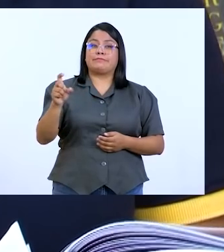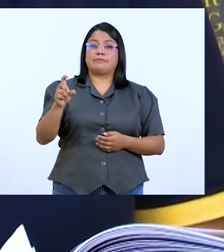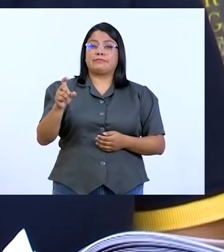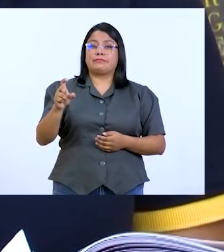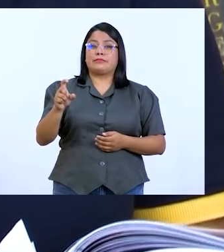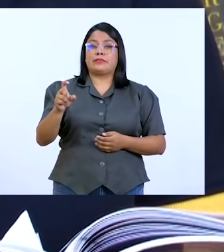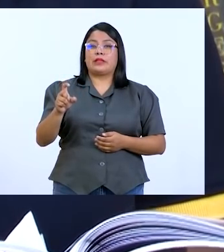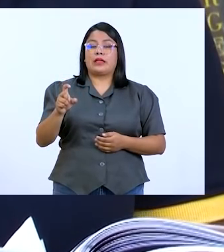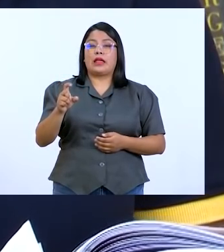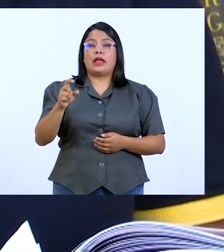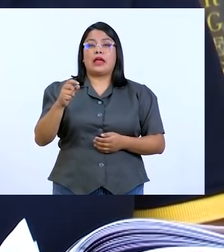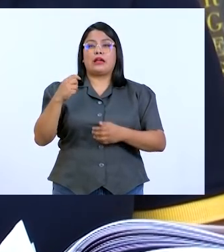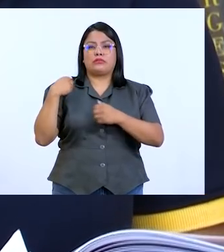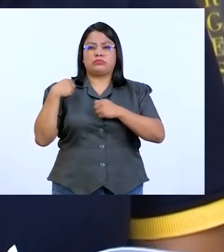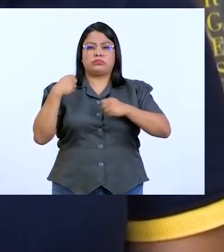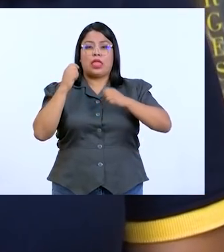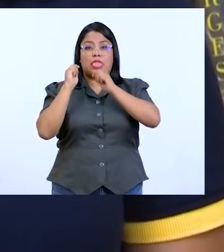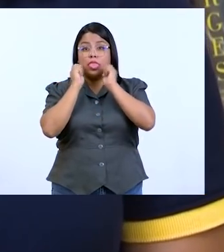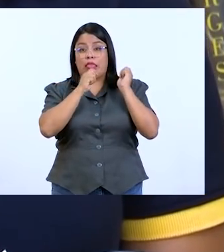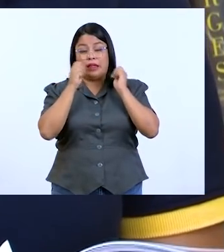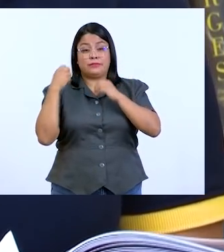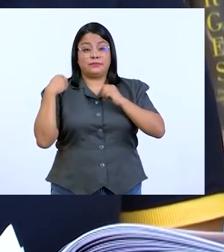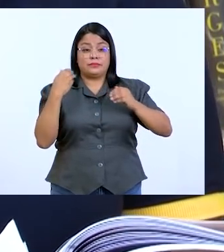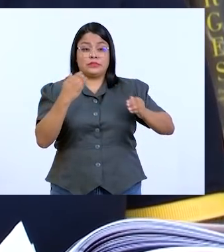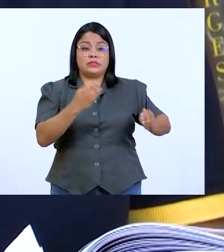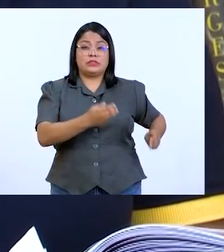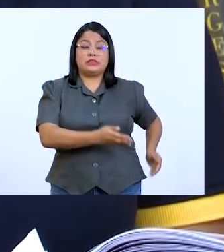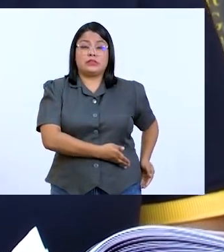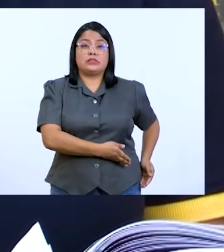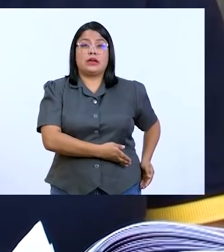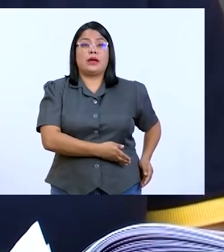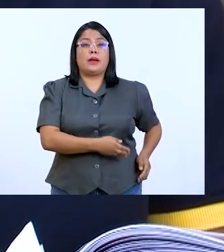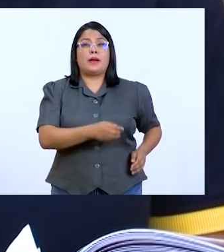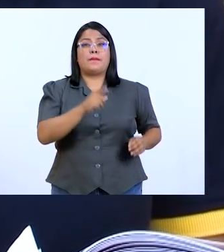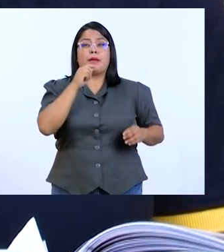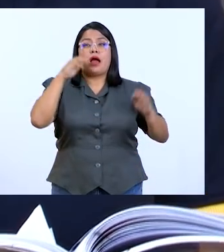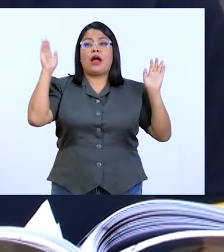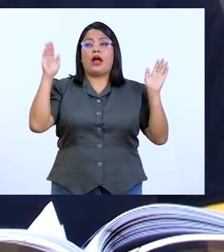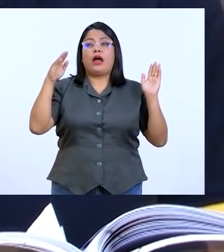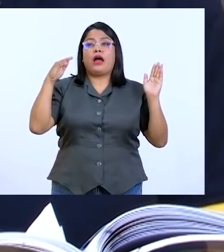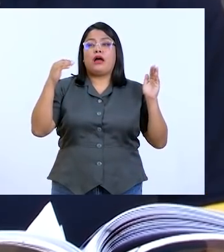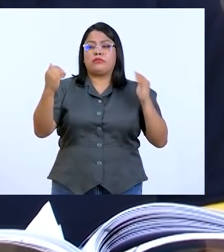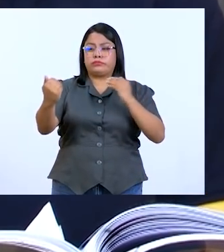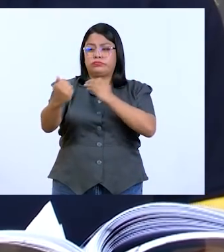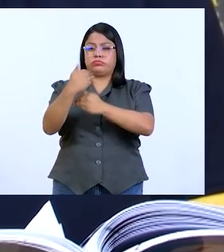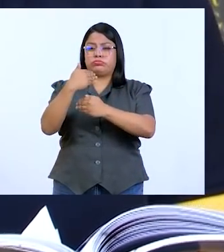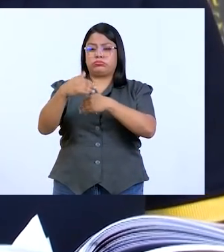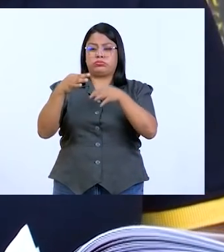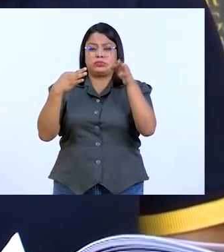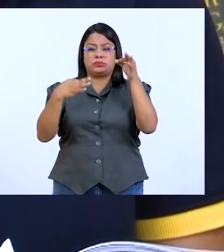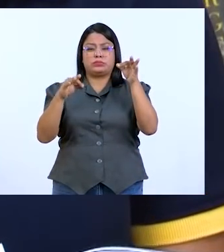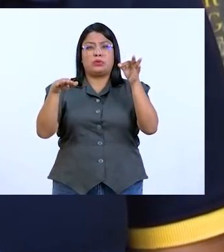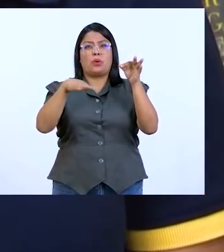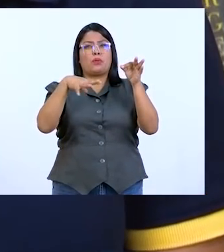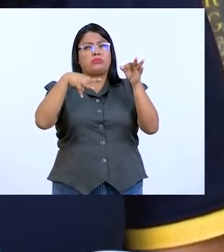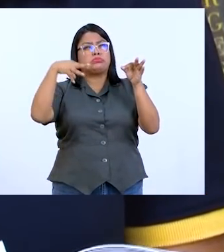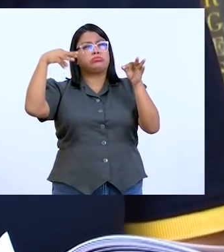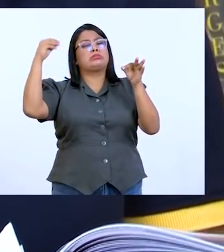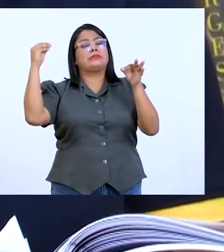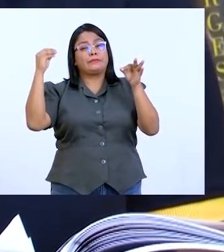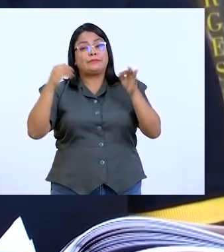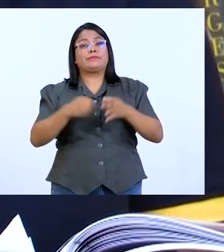semanas, Teo, el cartero, le traía el correo. Pájaro amarillo recibía postales desde lugares